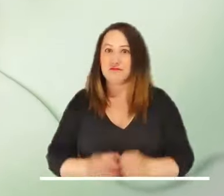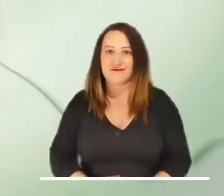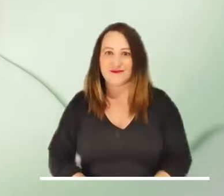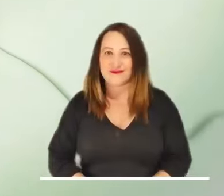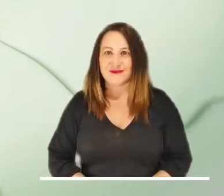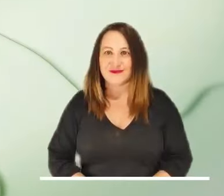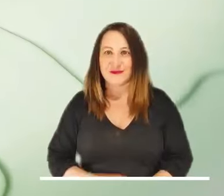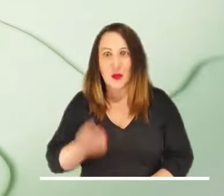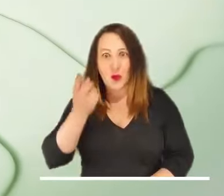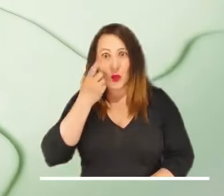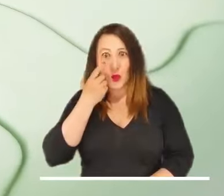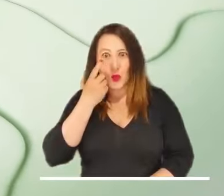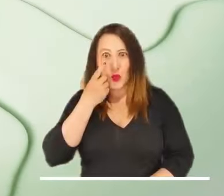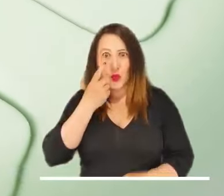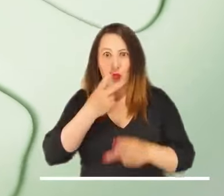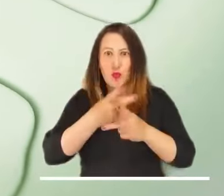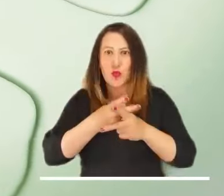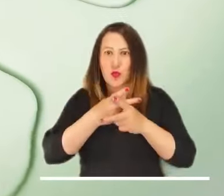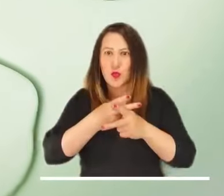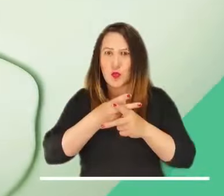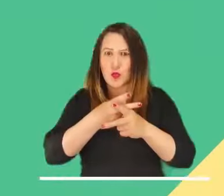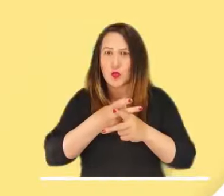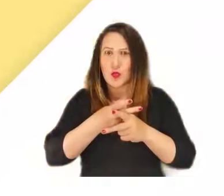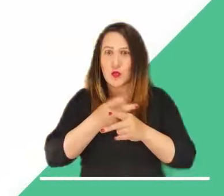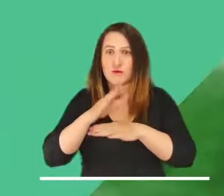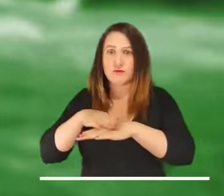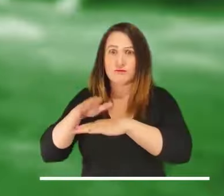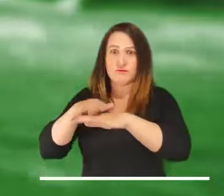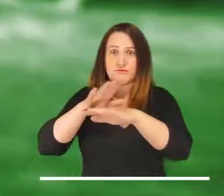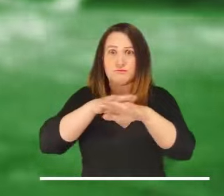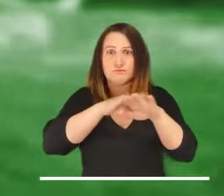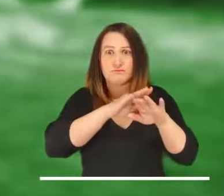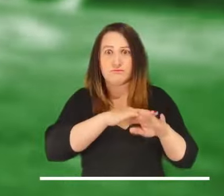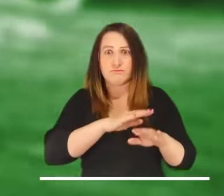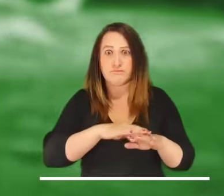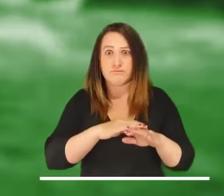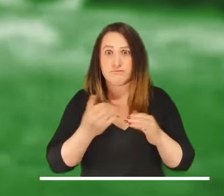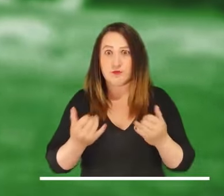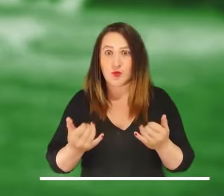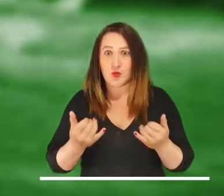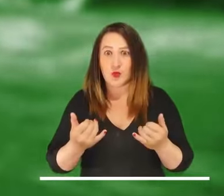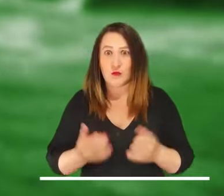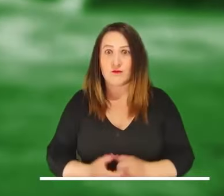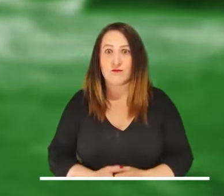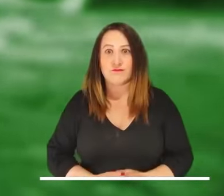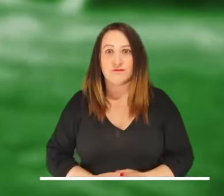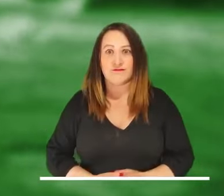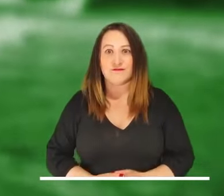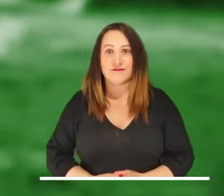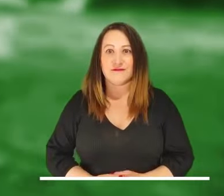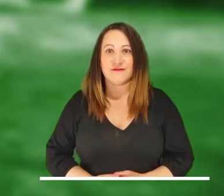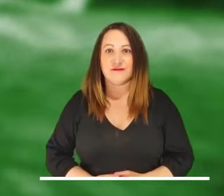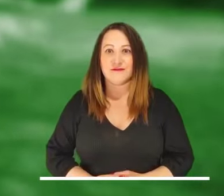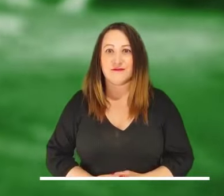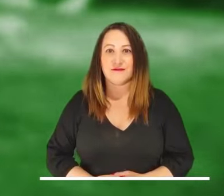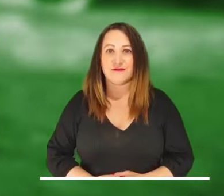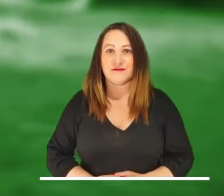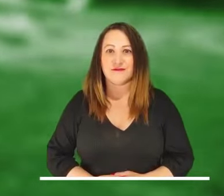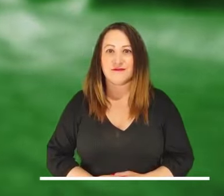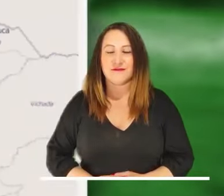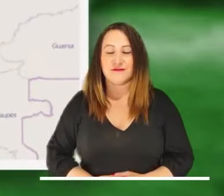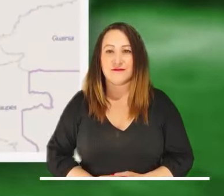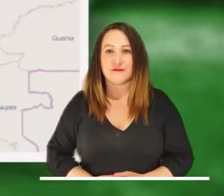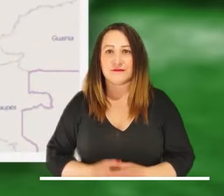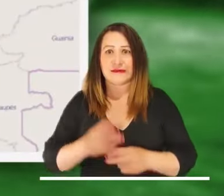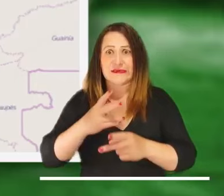se prevén chubascos sobre la ciudad. Preste mucha atención a las principales alertas meteorológicas vigentes